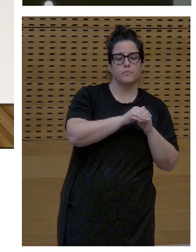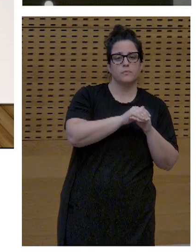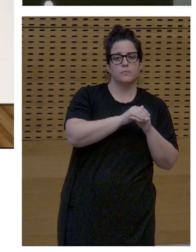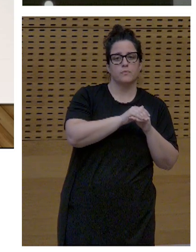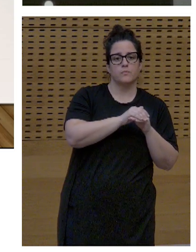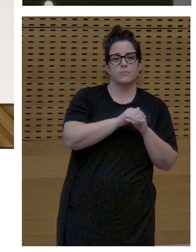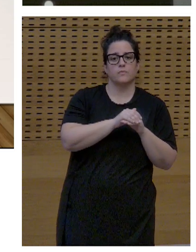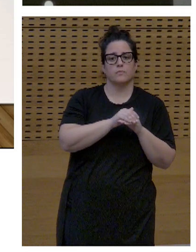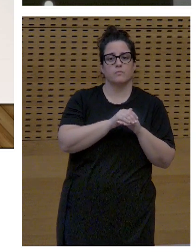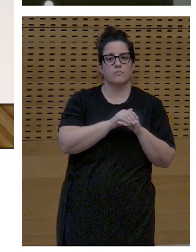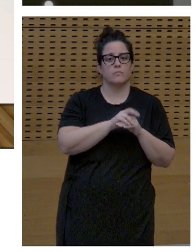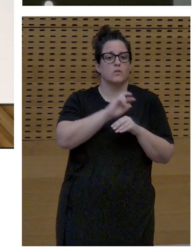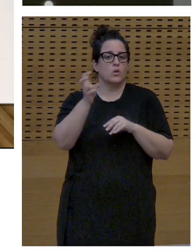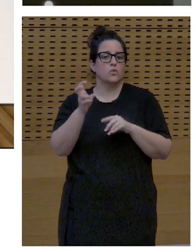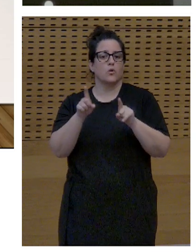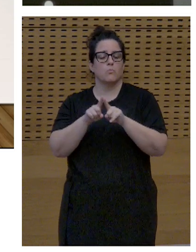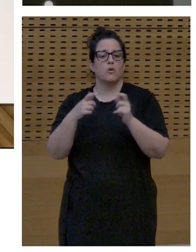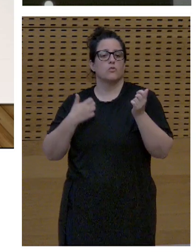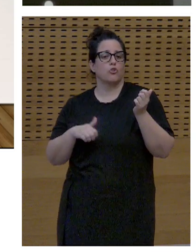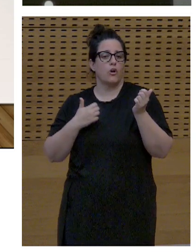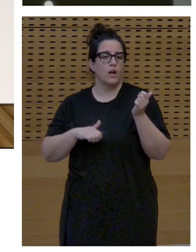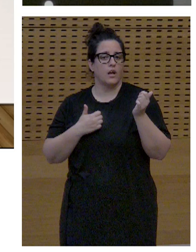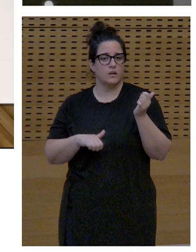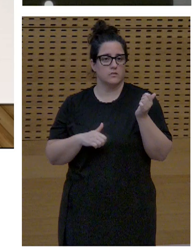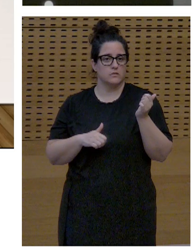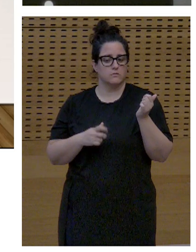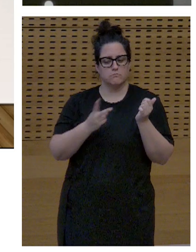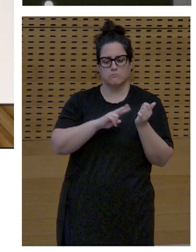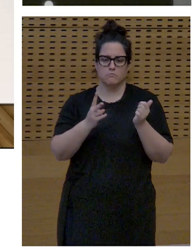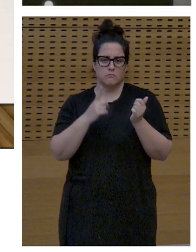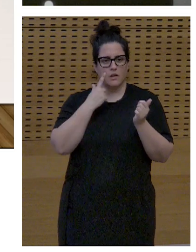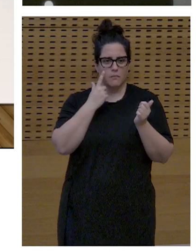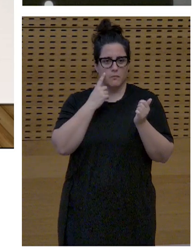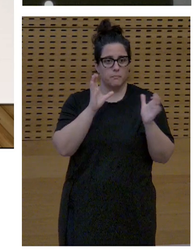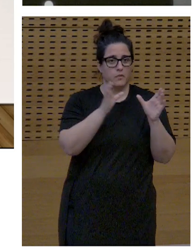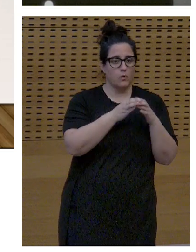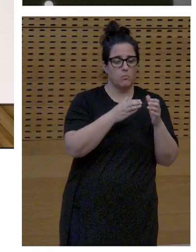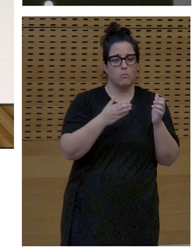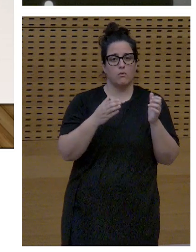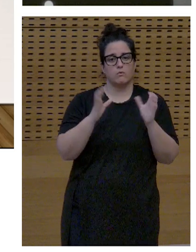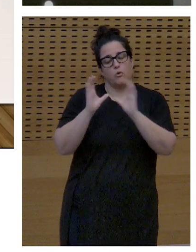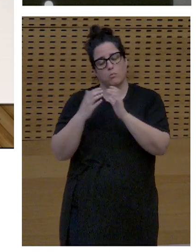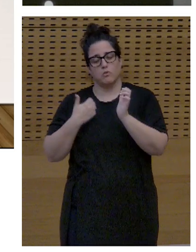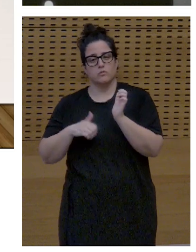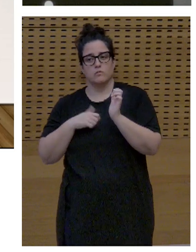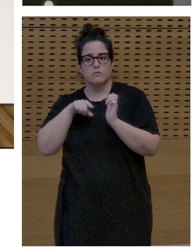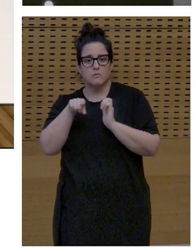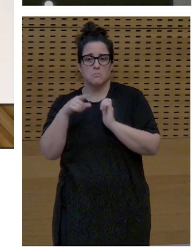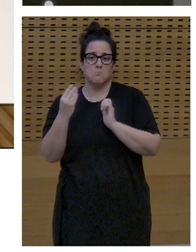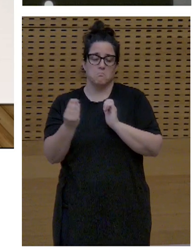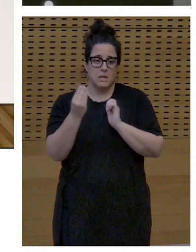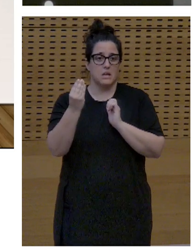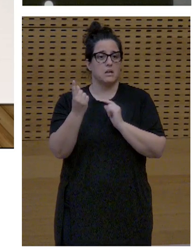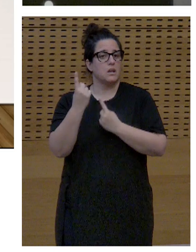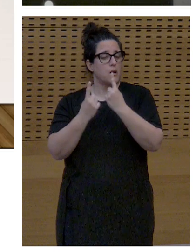tocar la guitarra clásica. Y entonces veían que el grupo que hacía guitarra clásica pues mejoraba en algunas